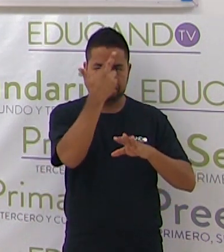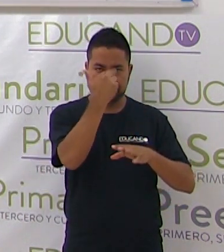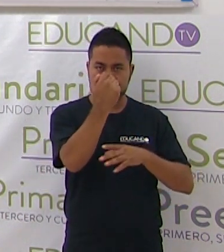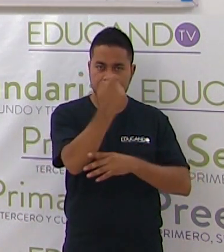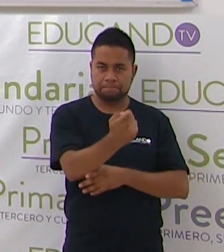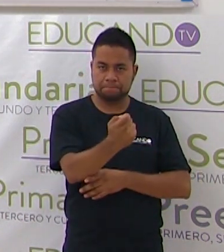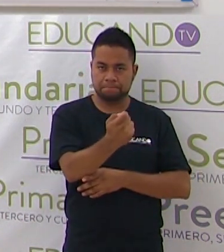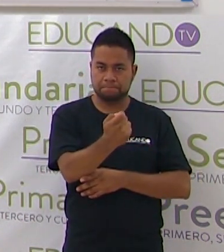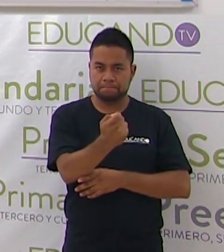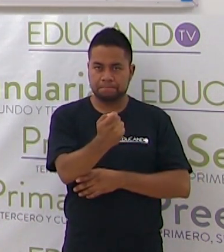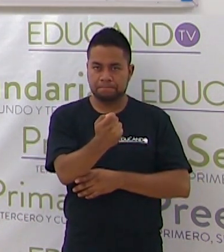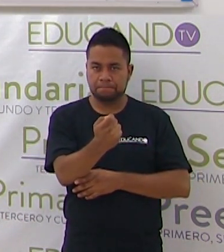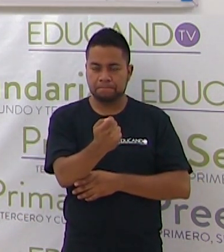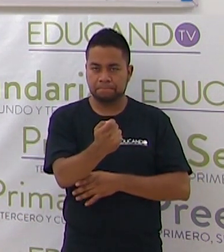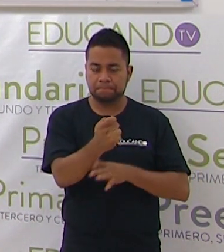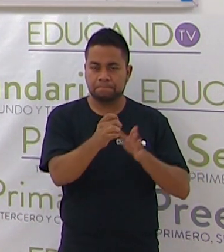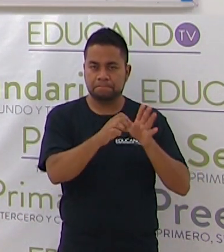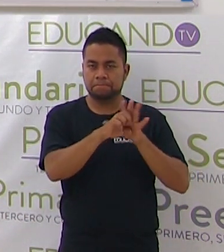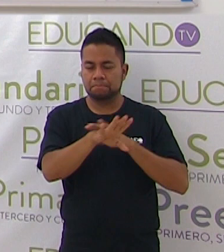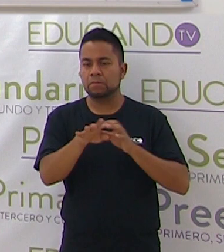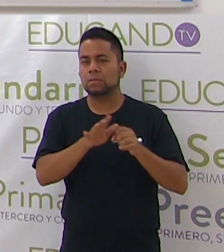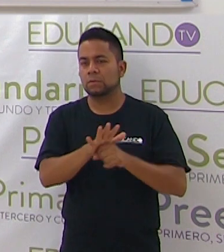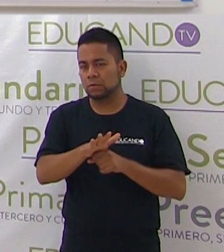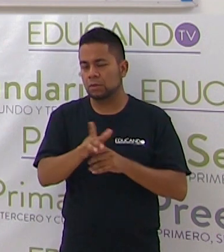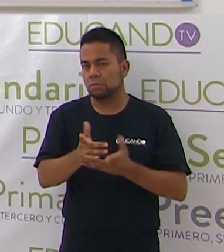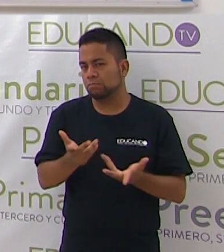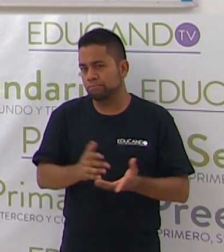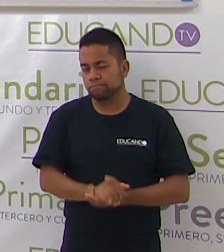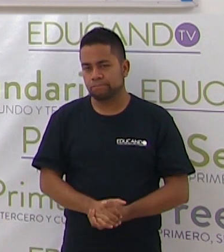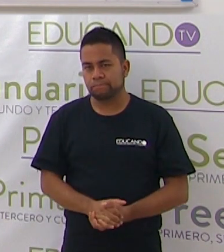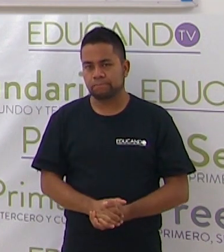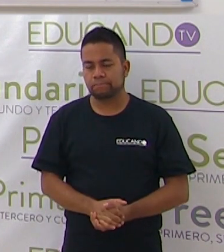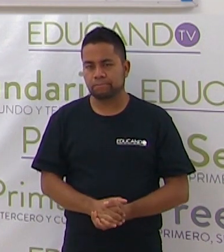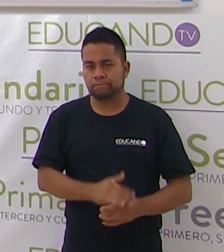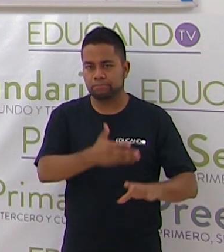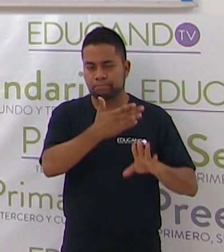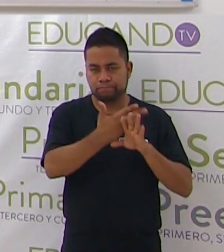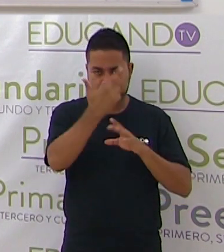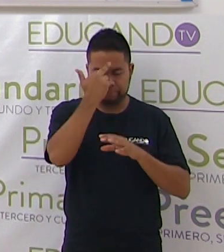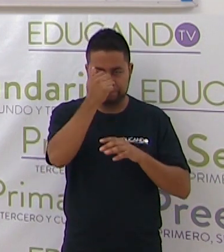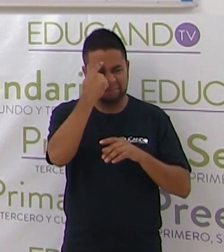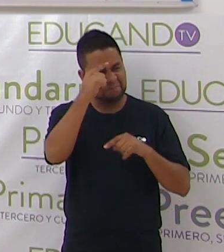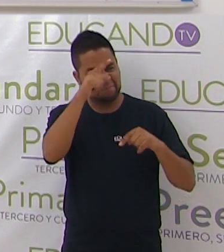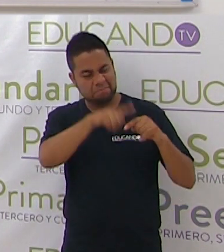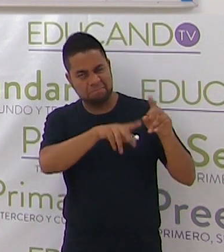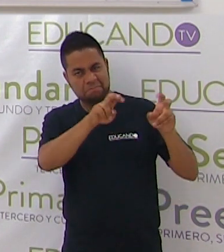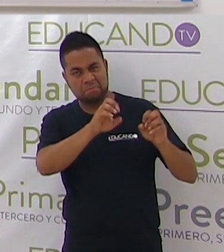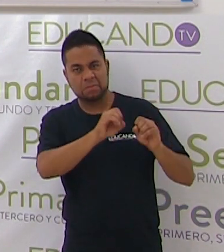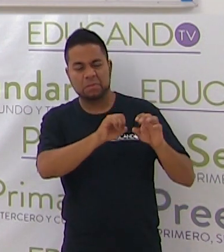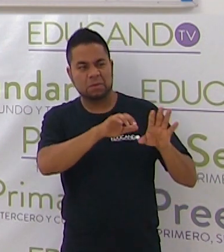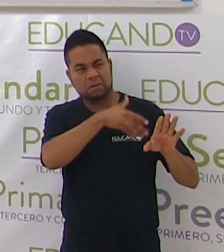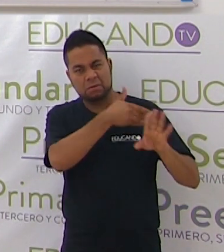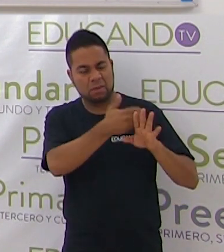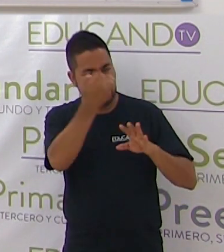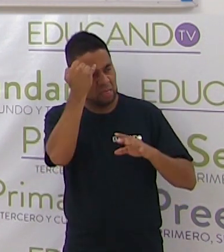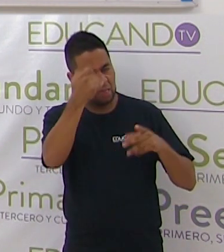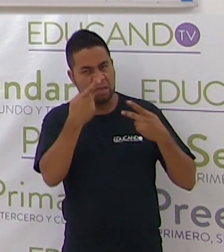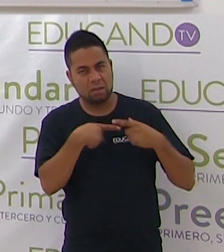sería que, ¿cuál creen que sería un contraargumento en contra del tema o en contra de sus